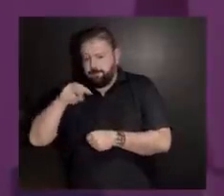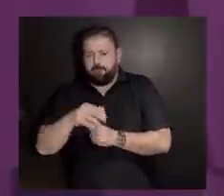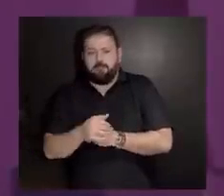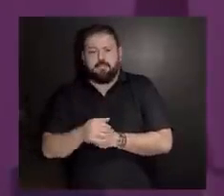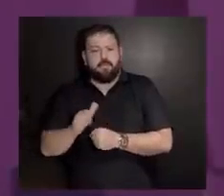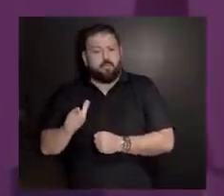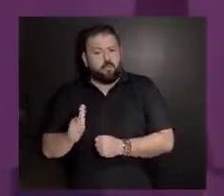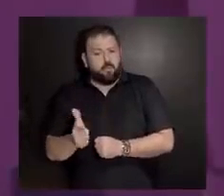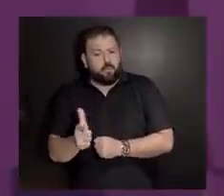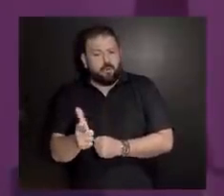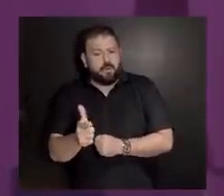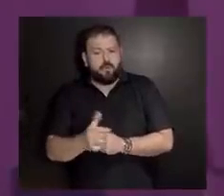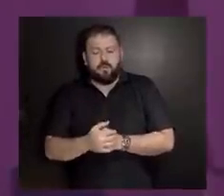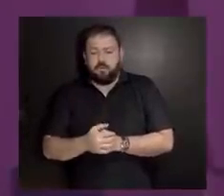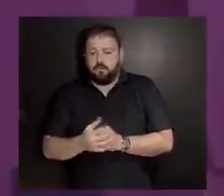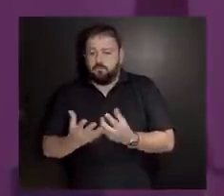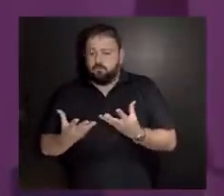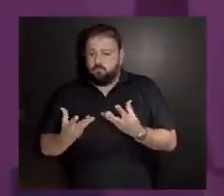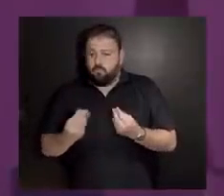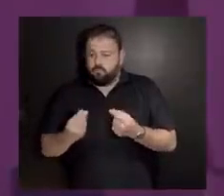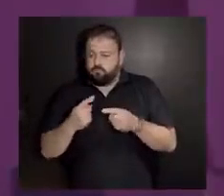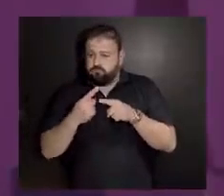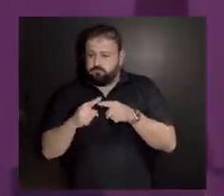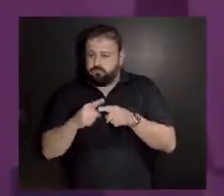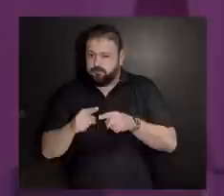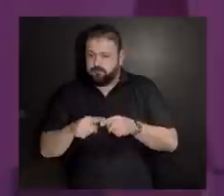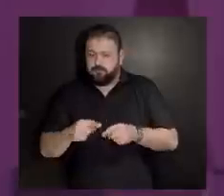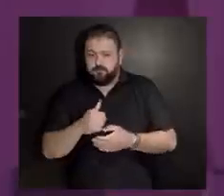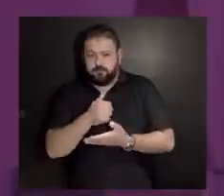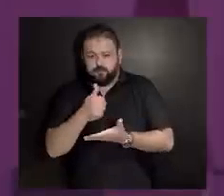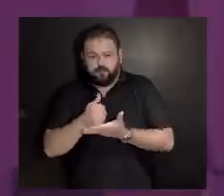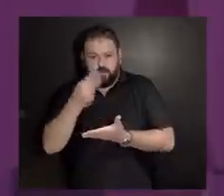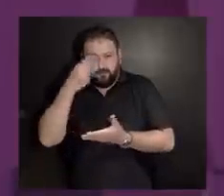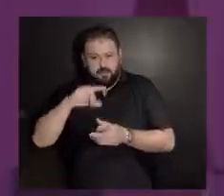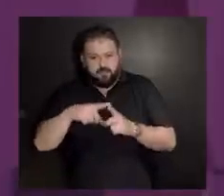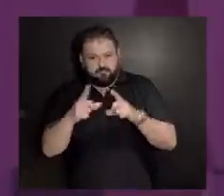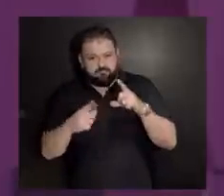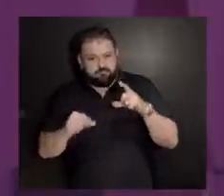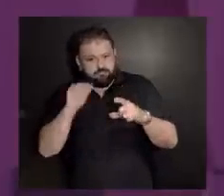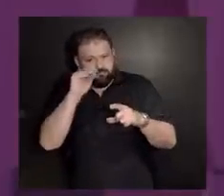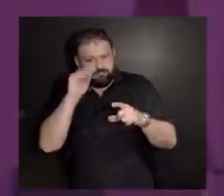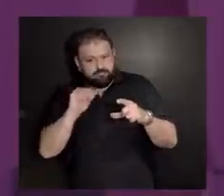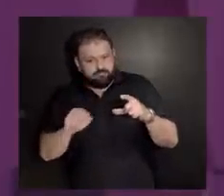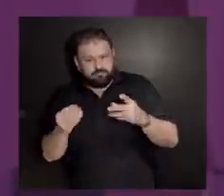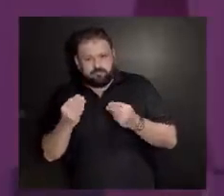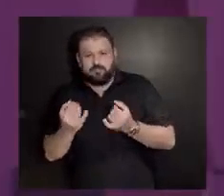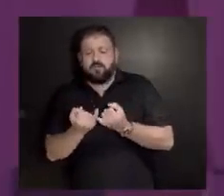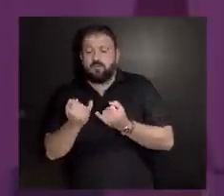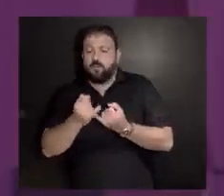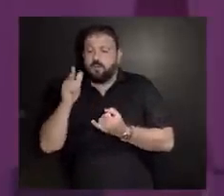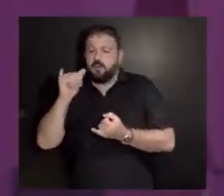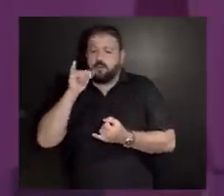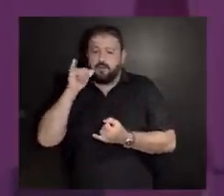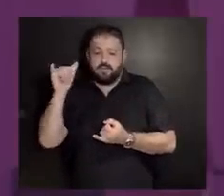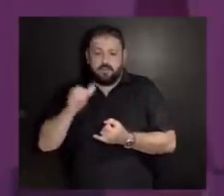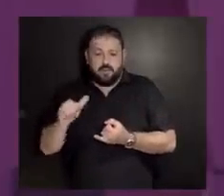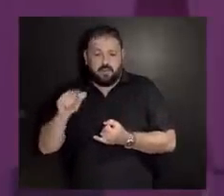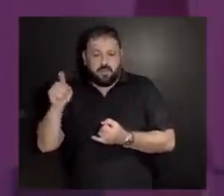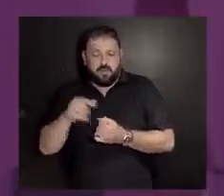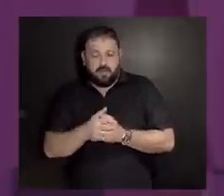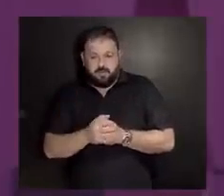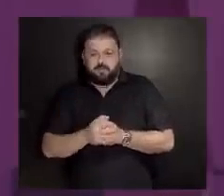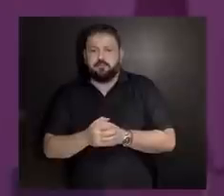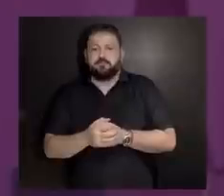Guanajuato, bueno, pues un montón de lugares de la Ciudad de México, saludos desde Roma, Italia, Jasmina Bermello, un fuerte saludo hasta allá, que ya